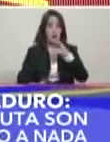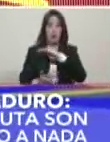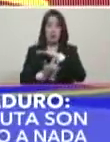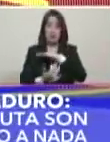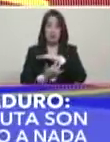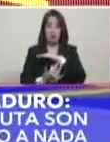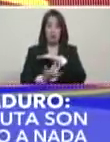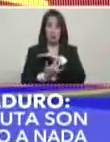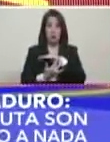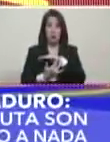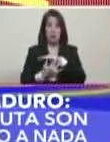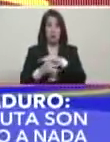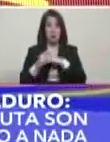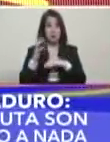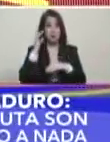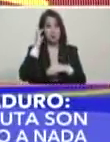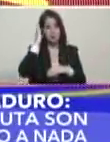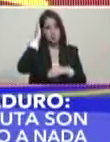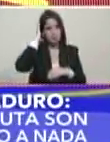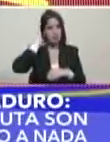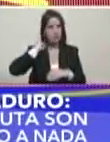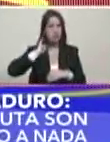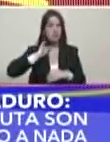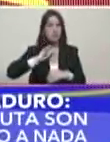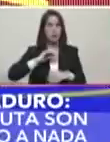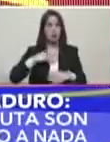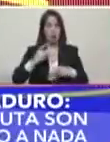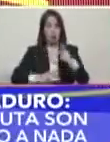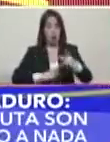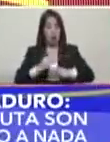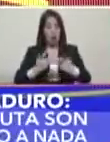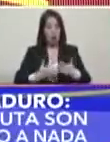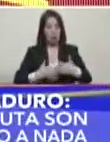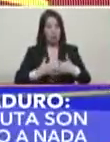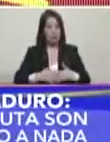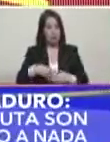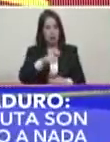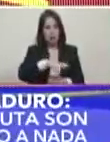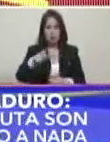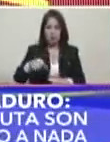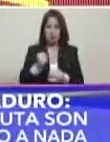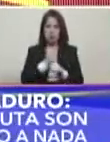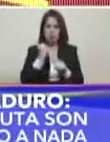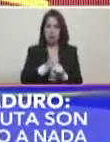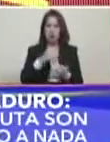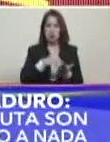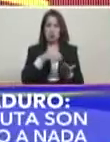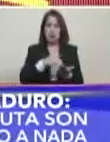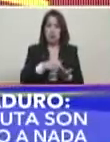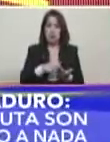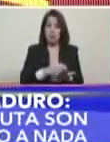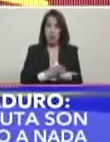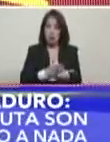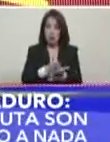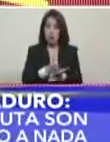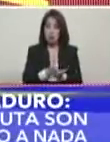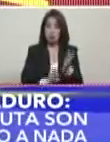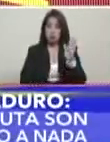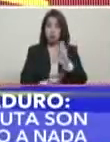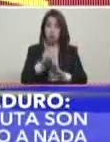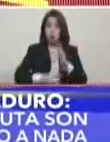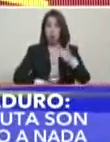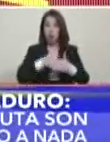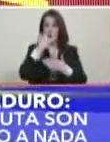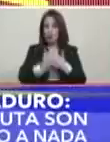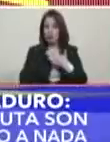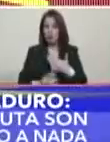tecnologías, los empresarios y la clase obrera productiva para emprender su camino a